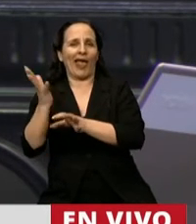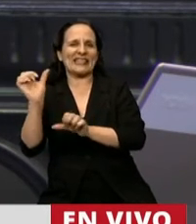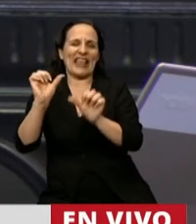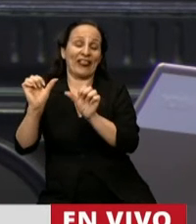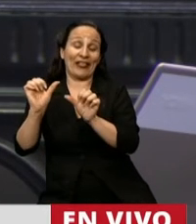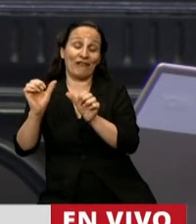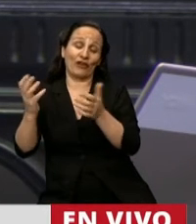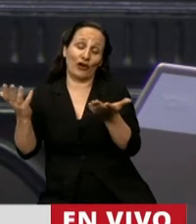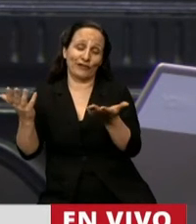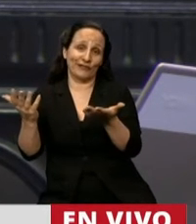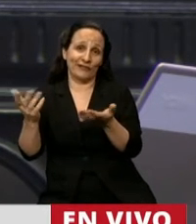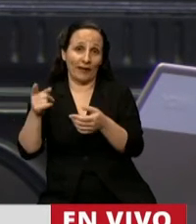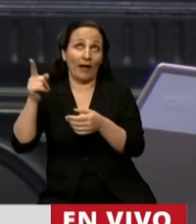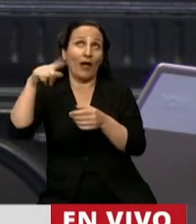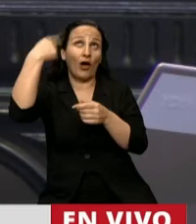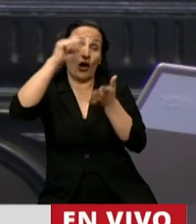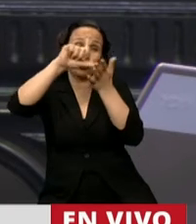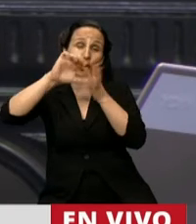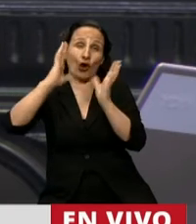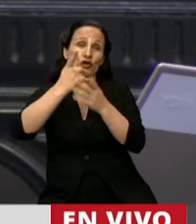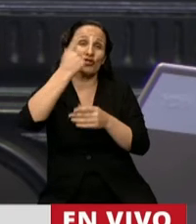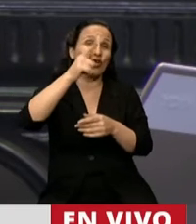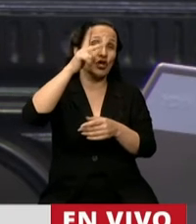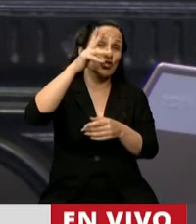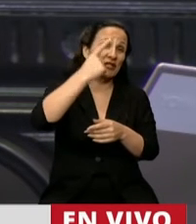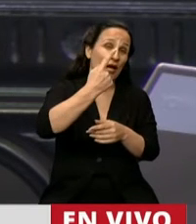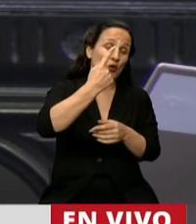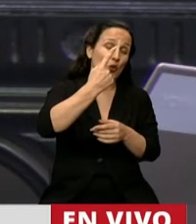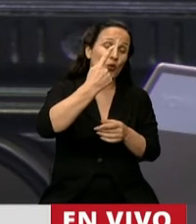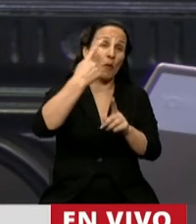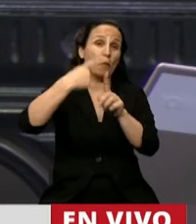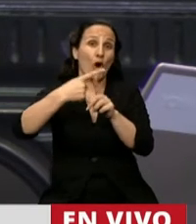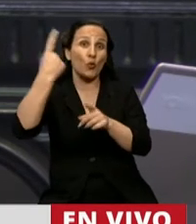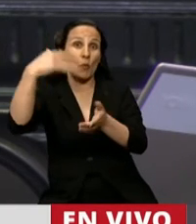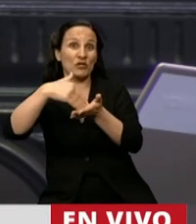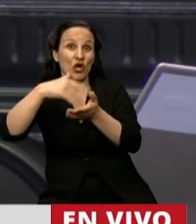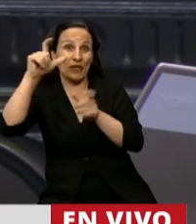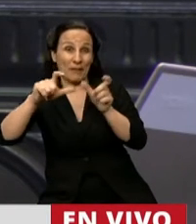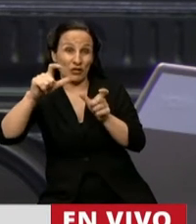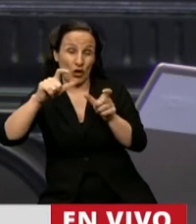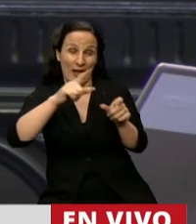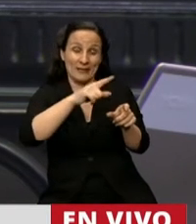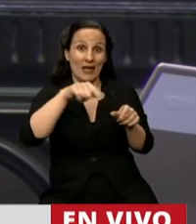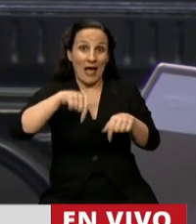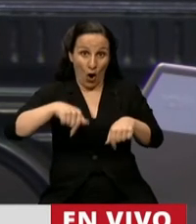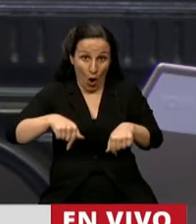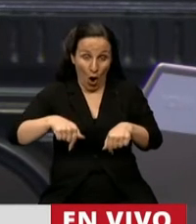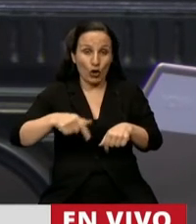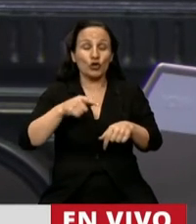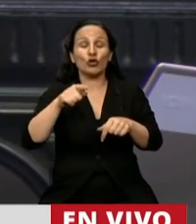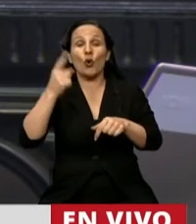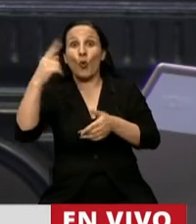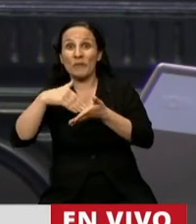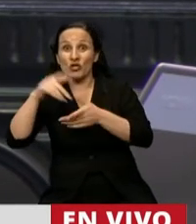que mientras en todo el mundo hay 181 muertos por cada millón de habitantes, en la Argentina hoy hay